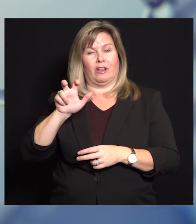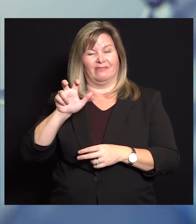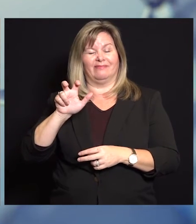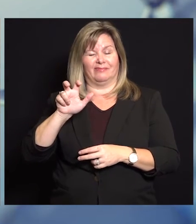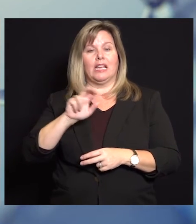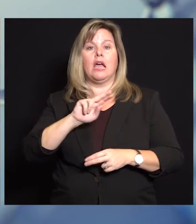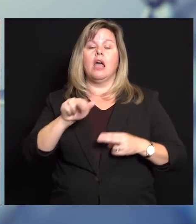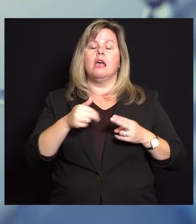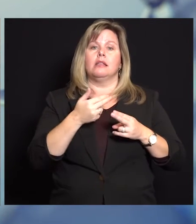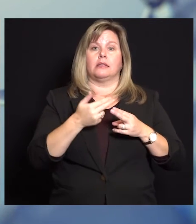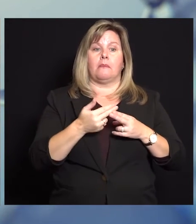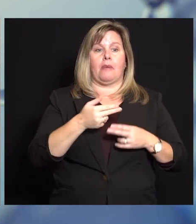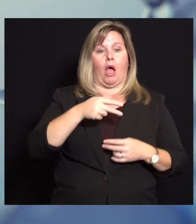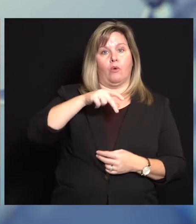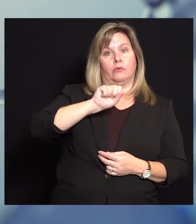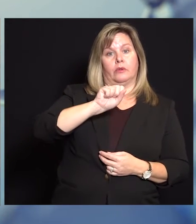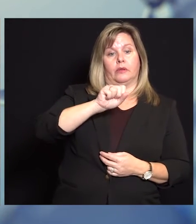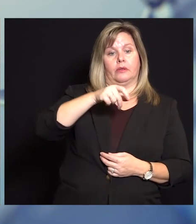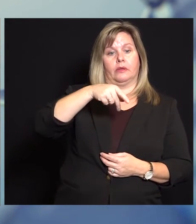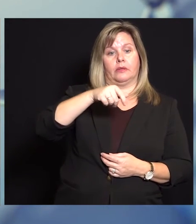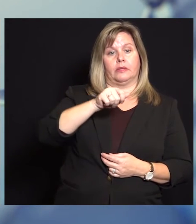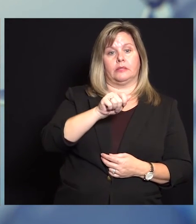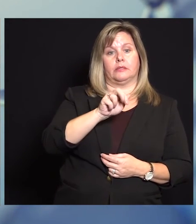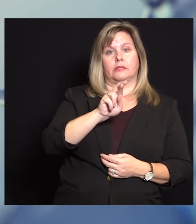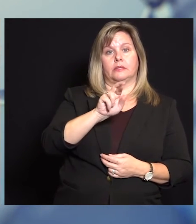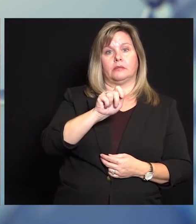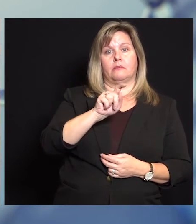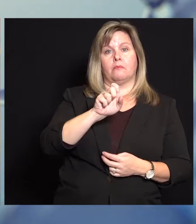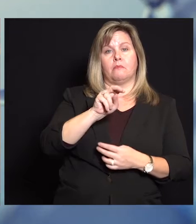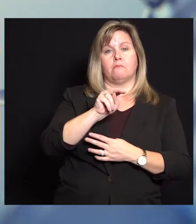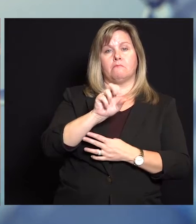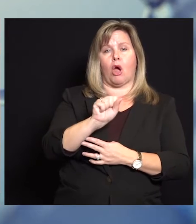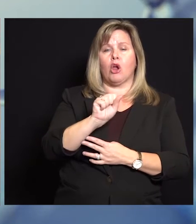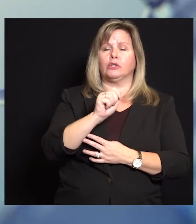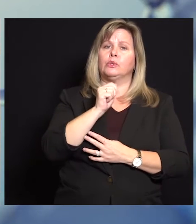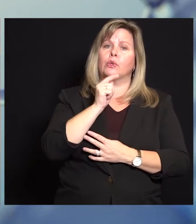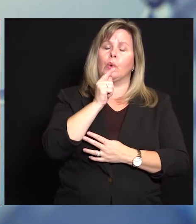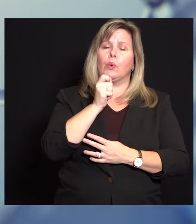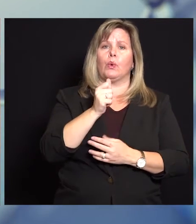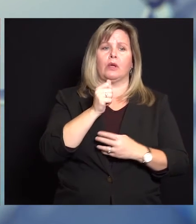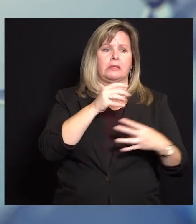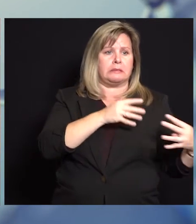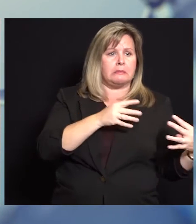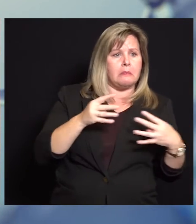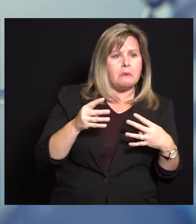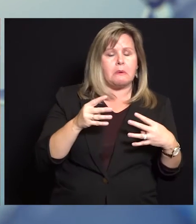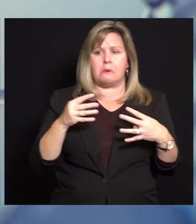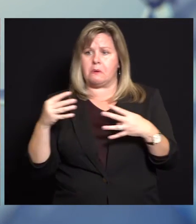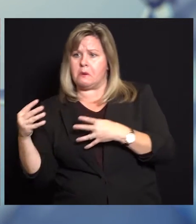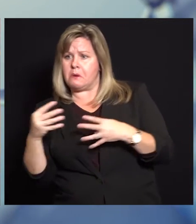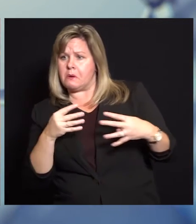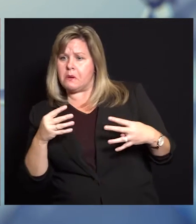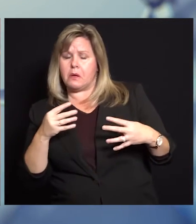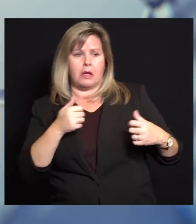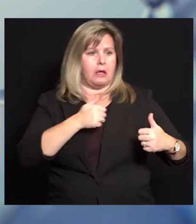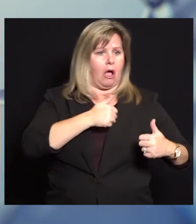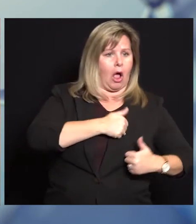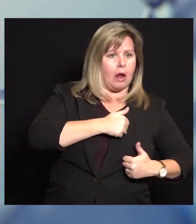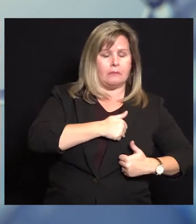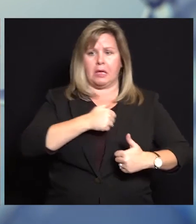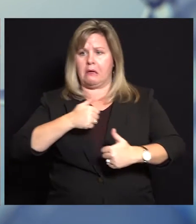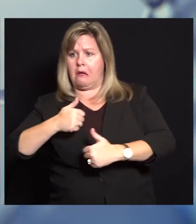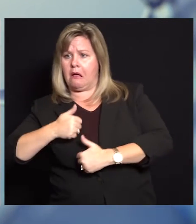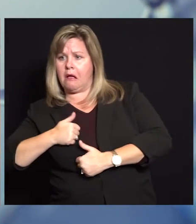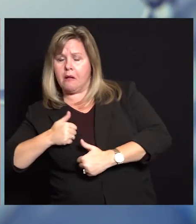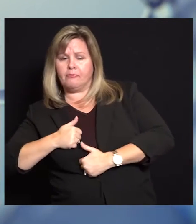hacer con el fin de hacer que sea difícil para este virus propagarse recuerdan la película 300 se trataba de